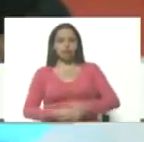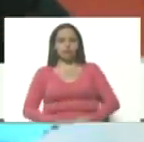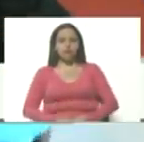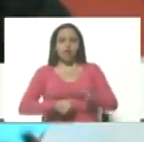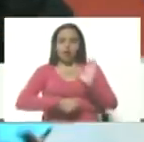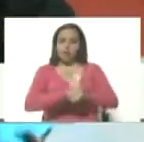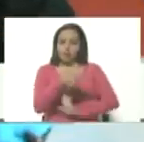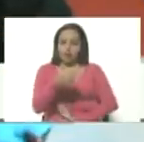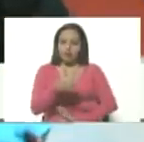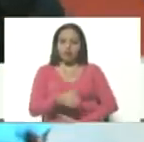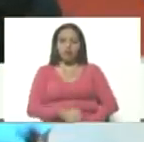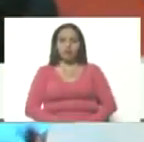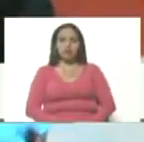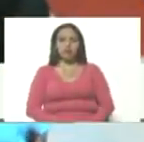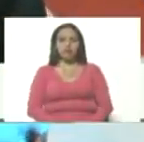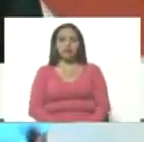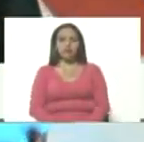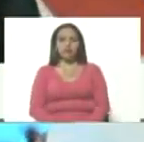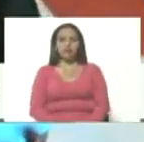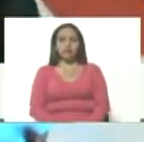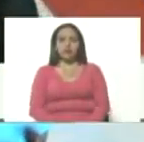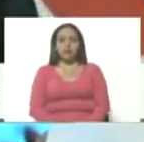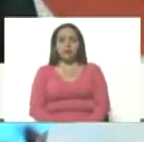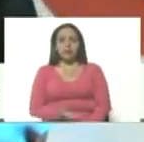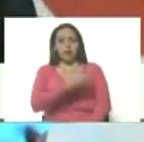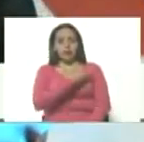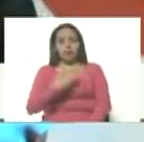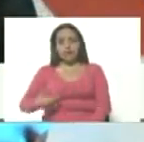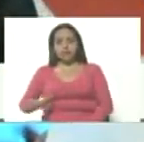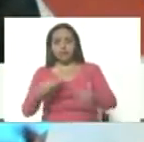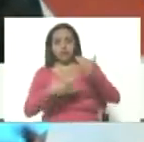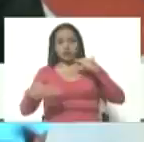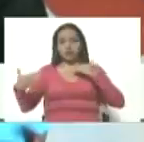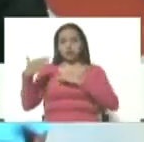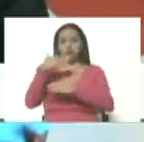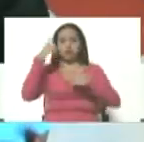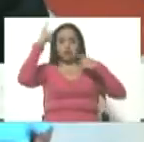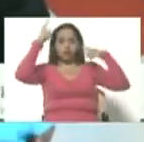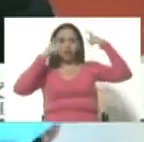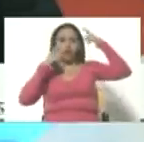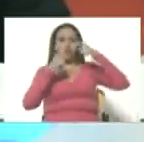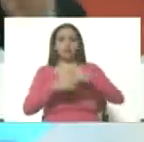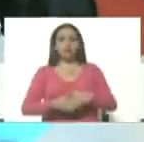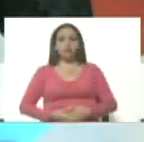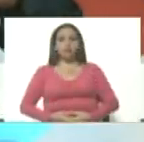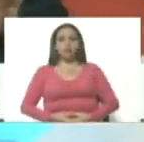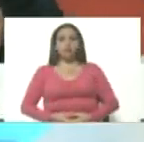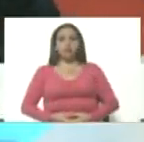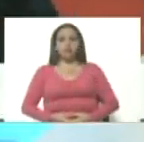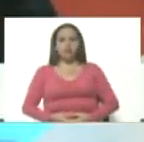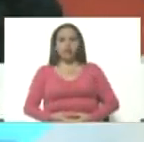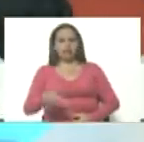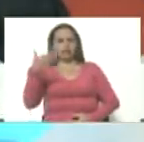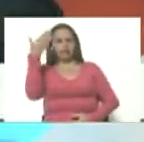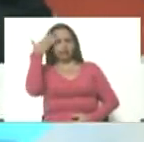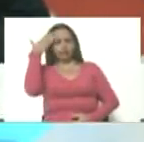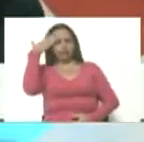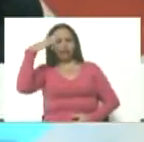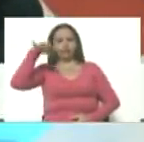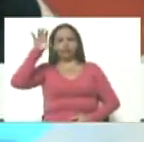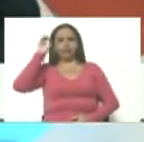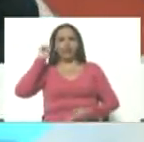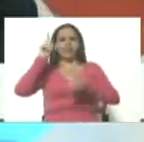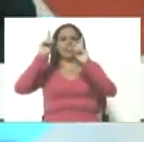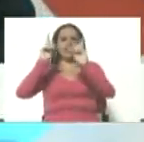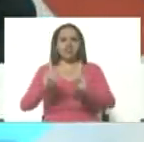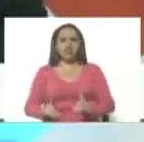aún cuando el comandante supremo Hugo Chávez tomó la sabia tarea, la sabia